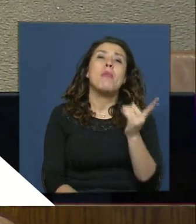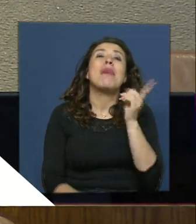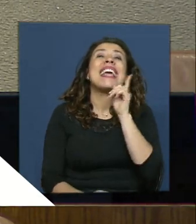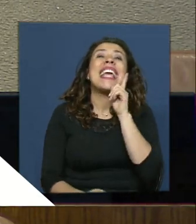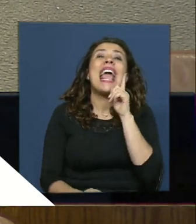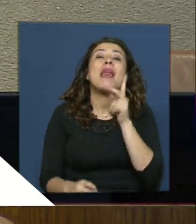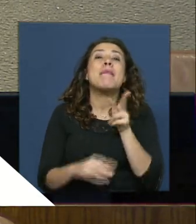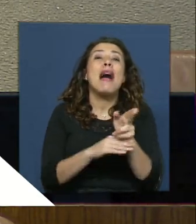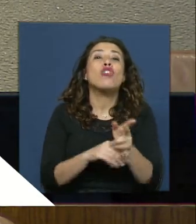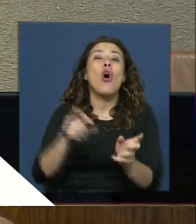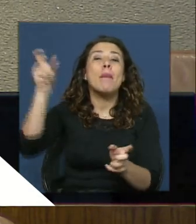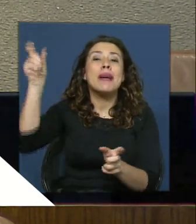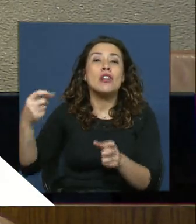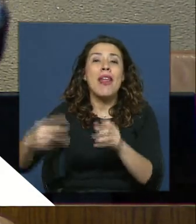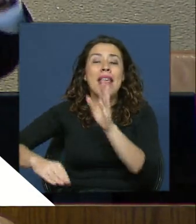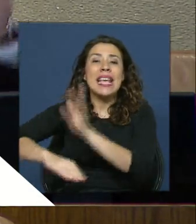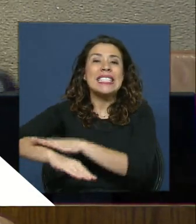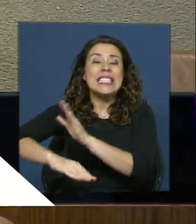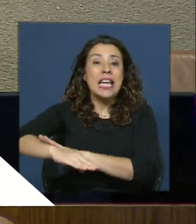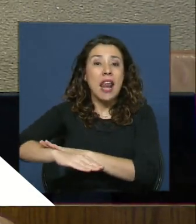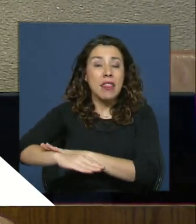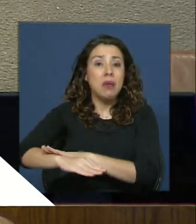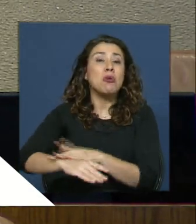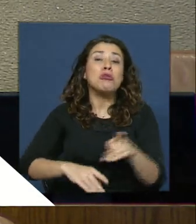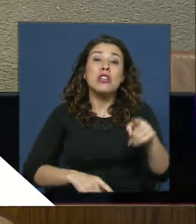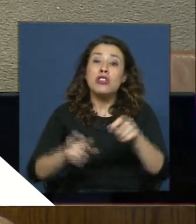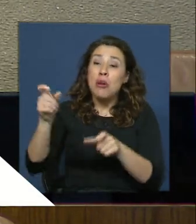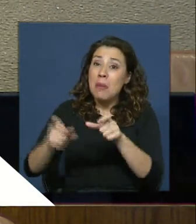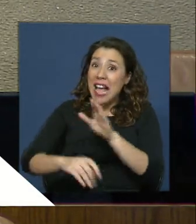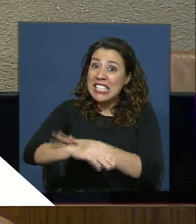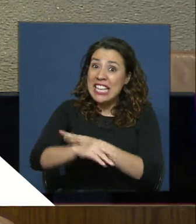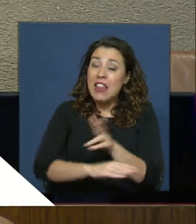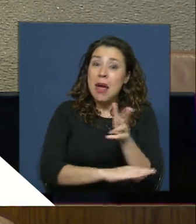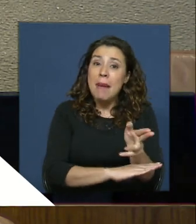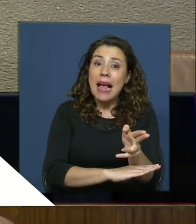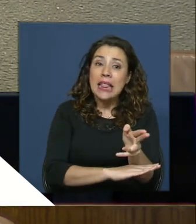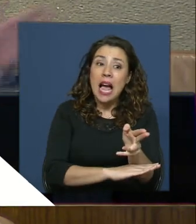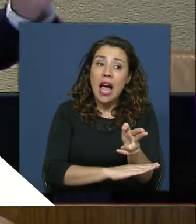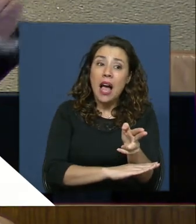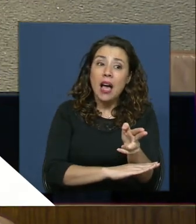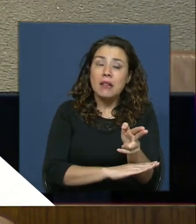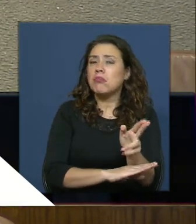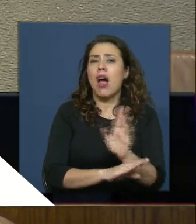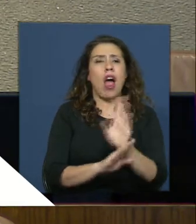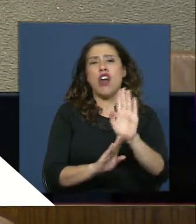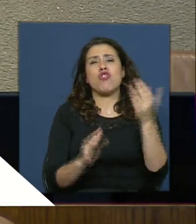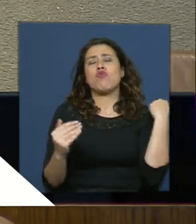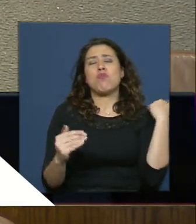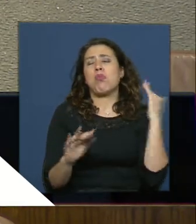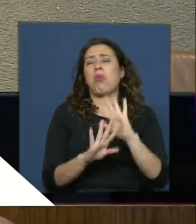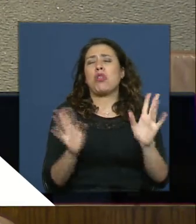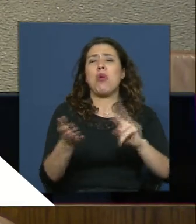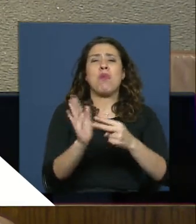izquierda. O sea, cuando la izquierda comete asesinato, no es